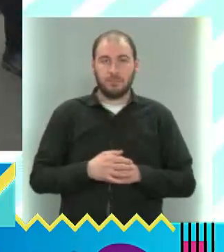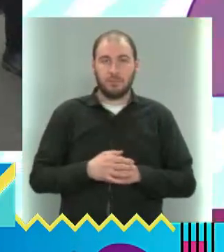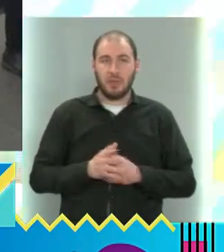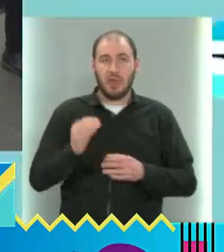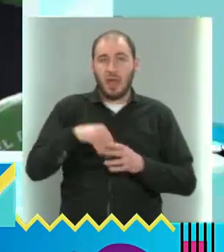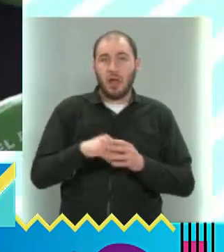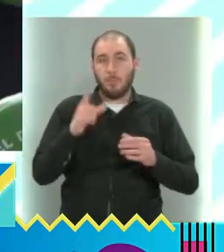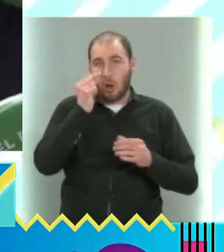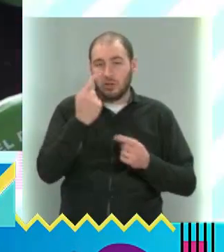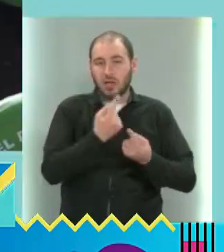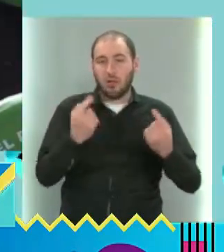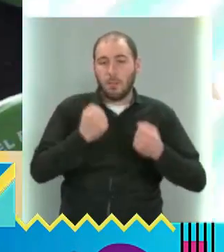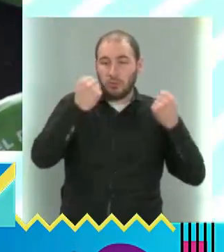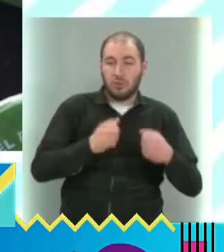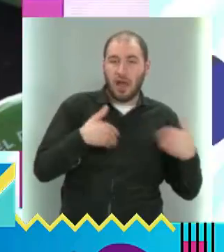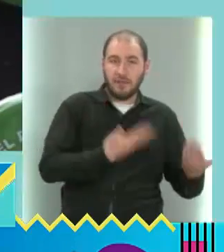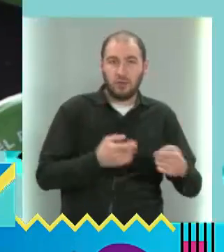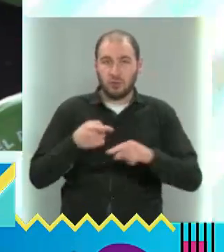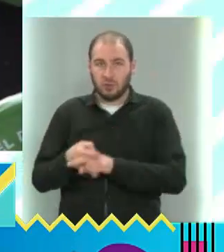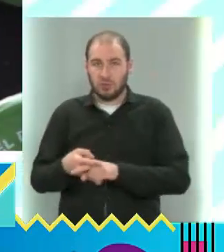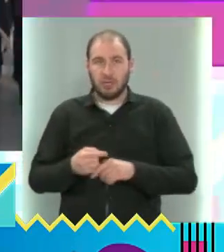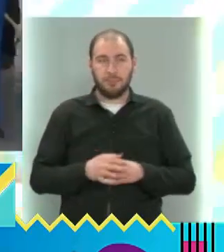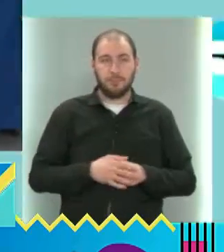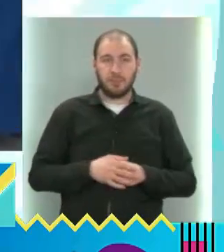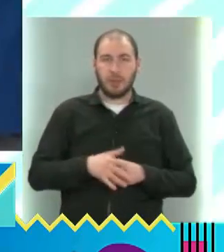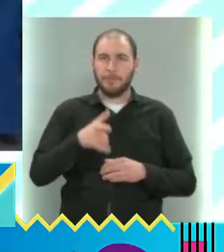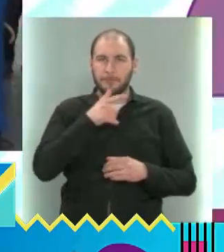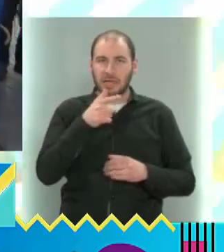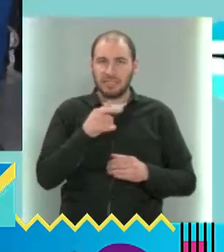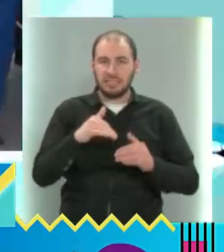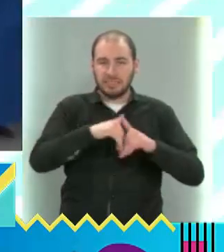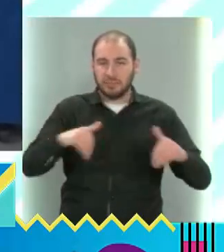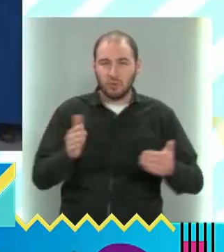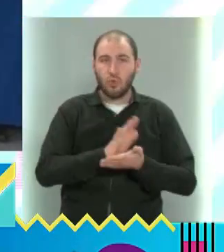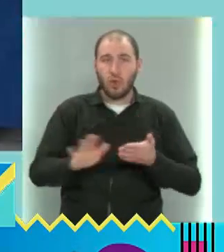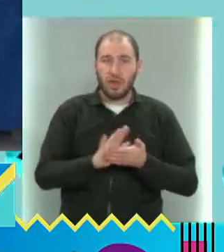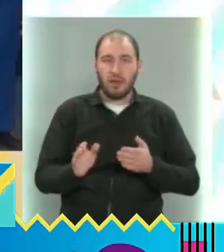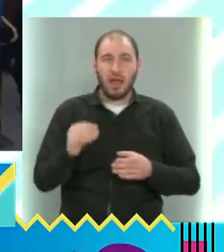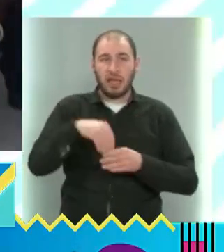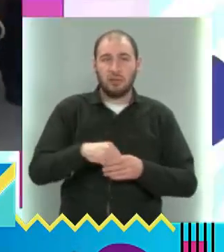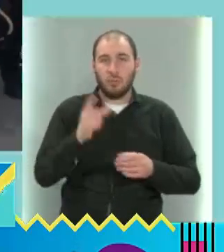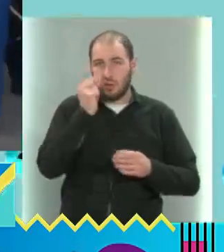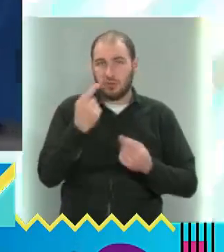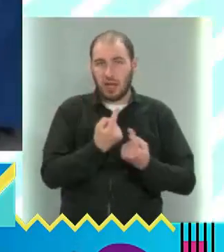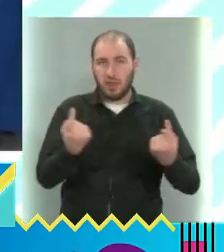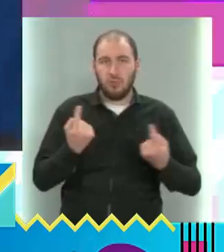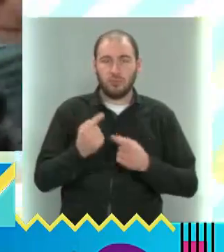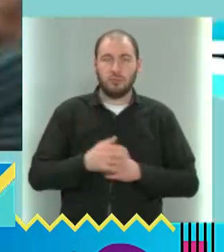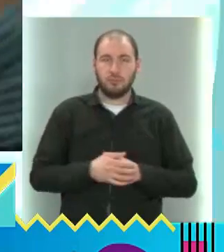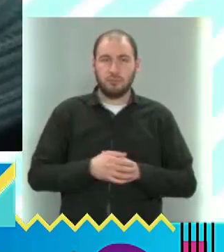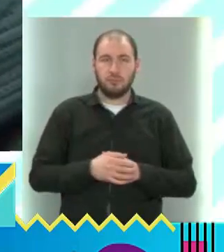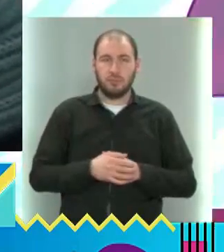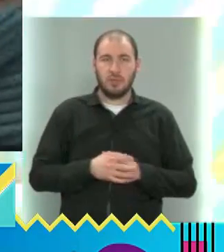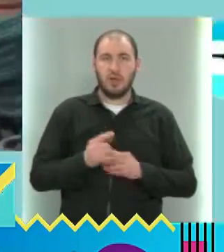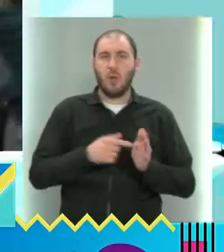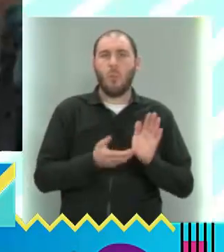dentro de cada partido hay posturas a favor y en contra, es como una nueva grieta dentro de cada partido, ¿no? Entonces, lo